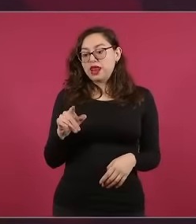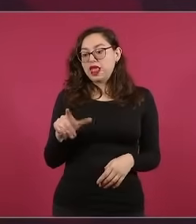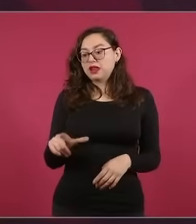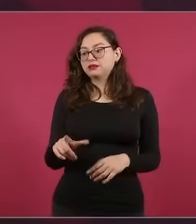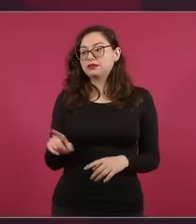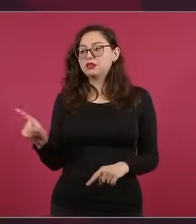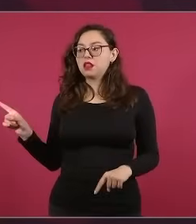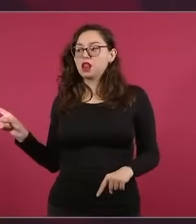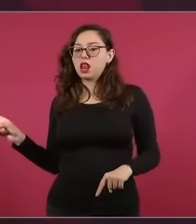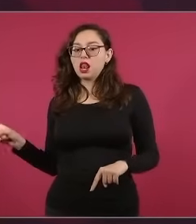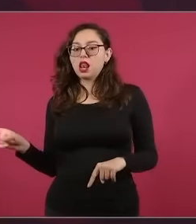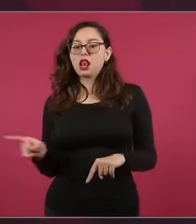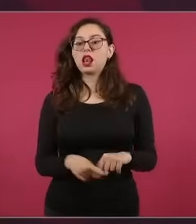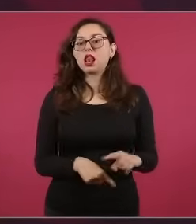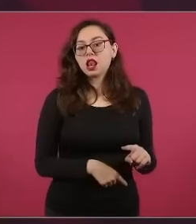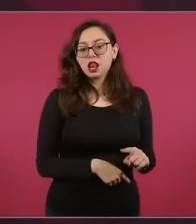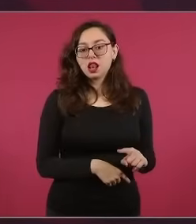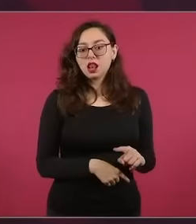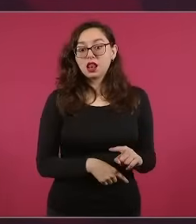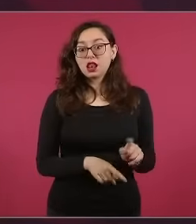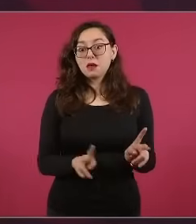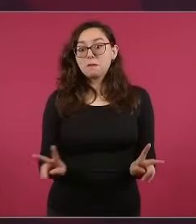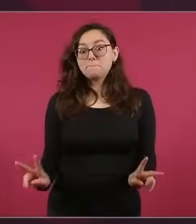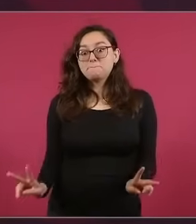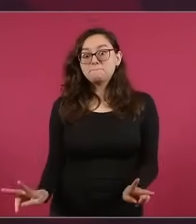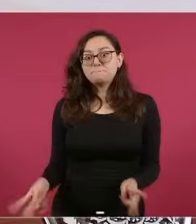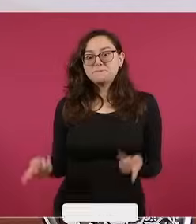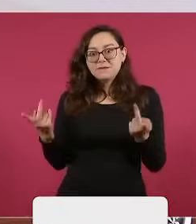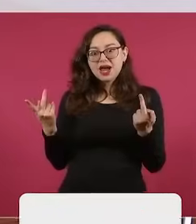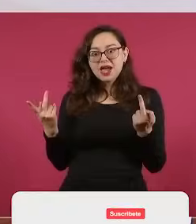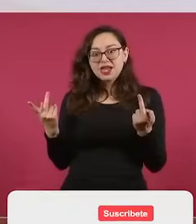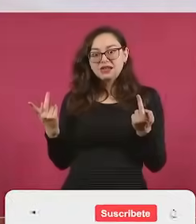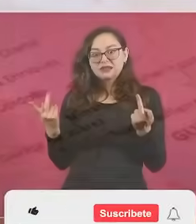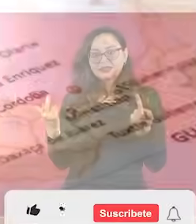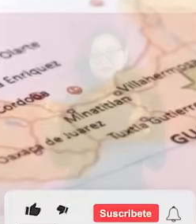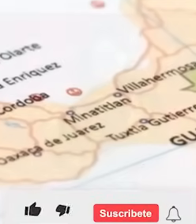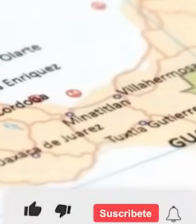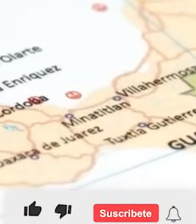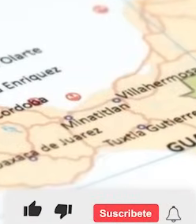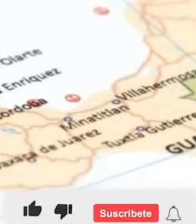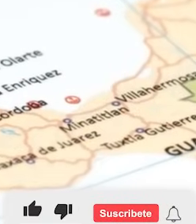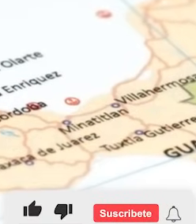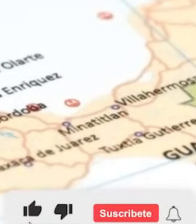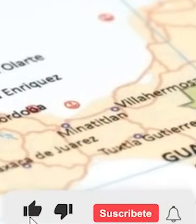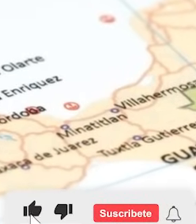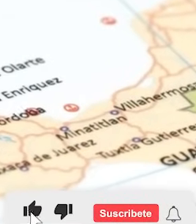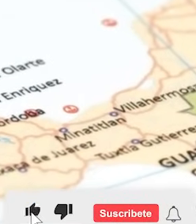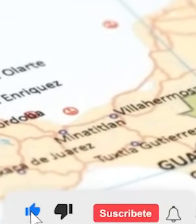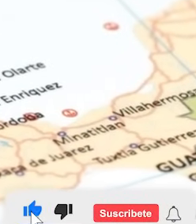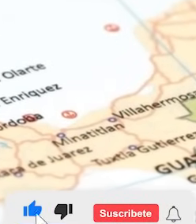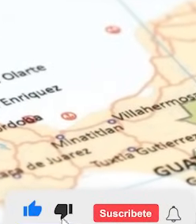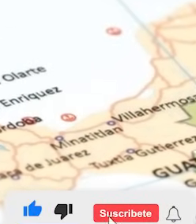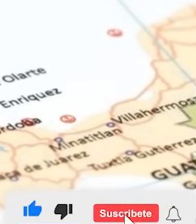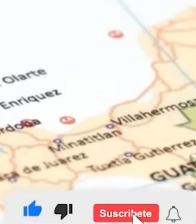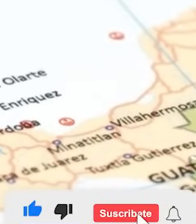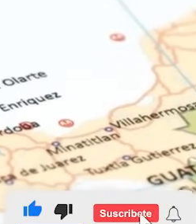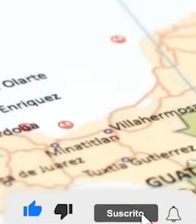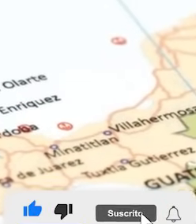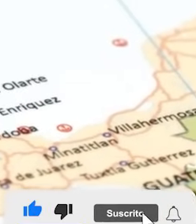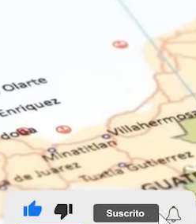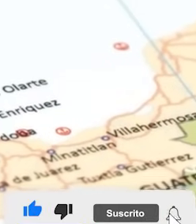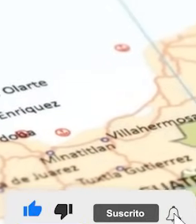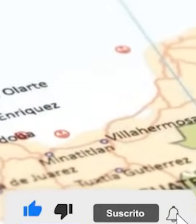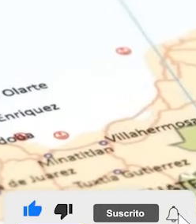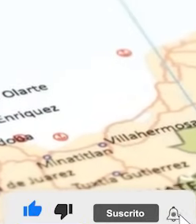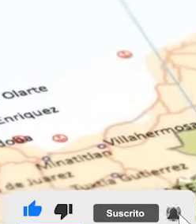Con un tono firme, no permitió que ningún reportero interviniera, pues quería asegurarse de que todo México